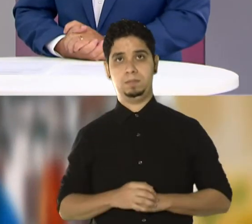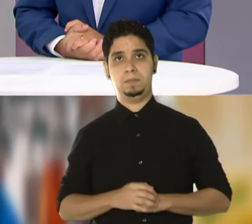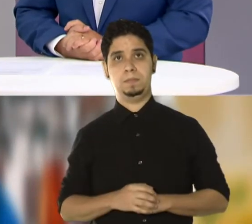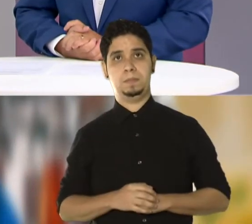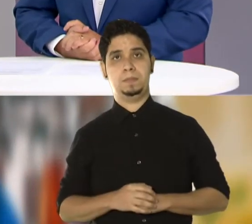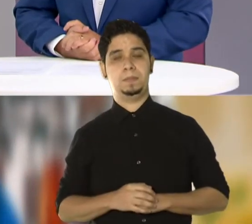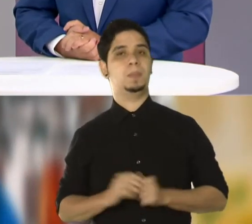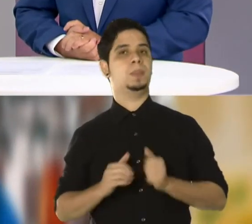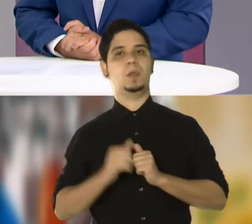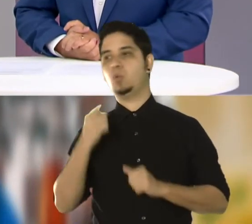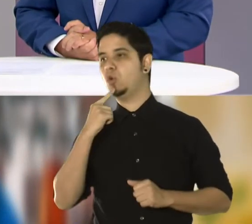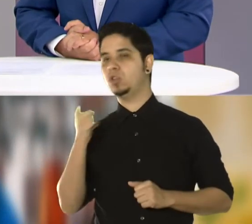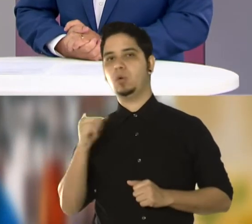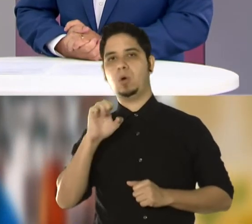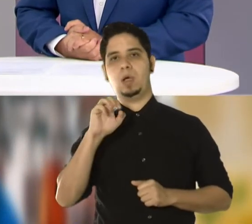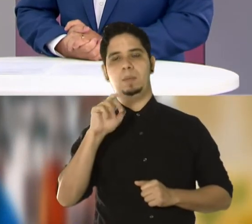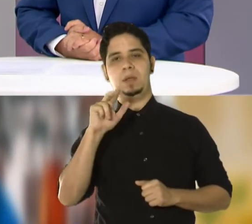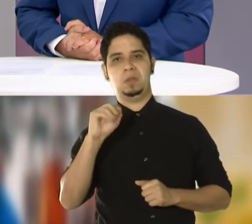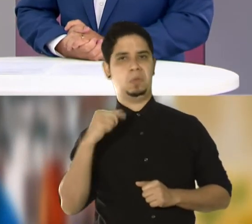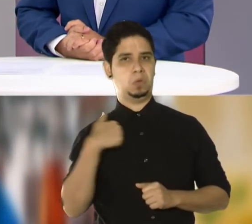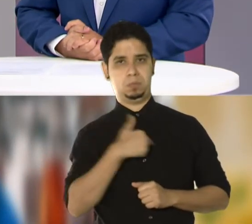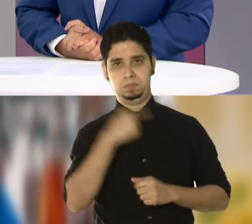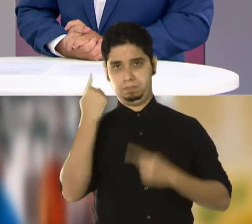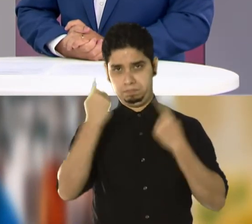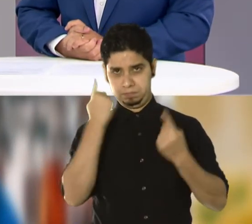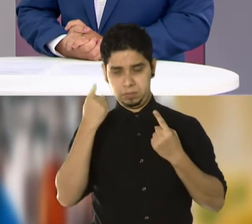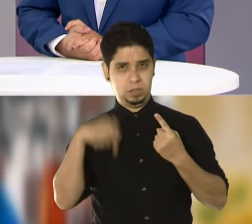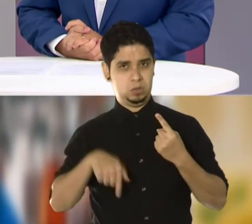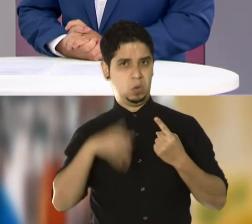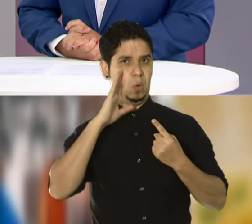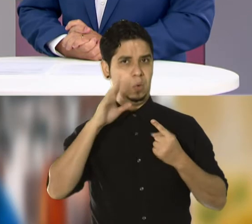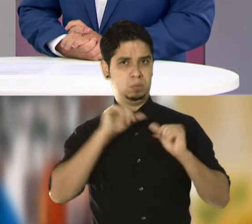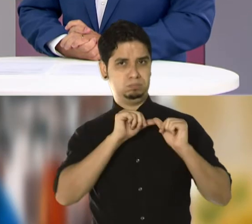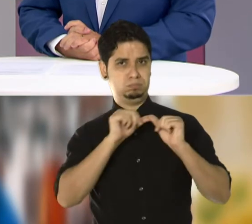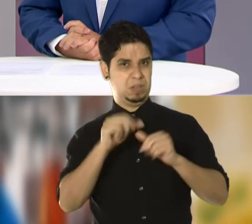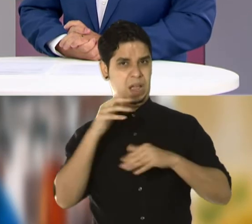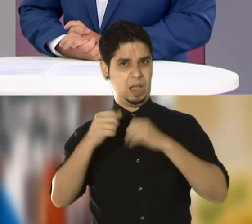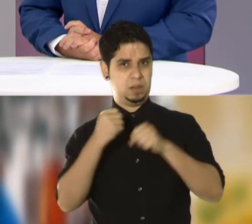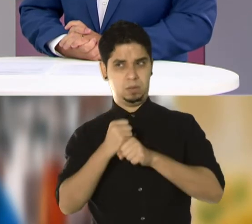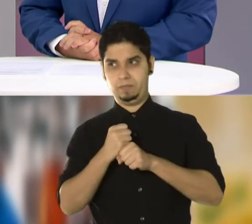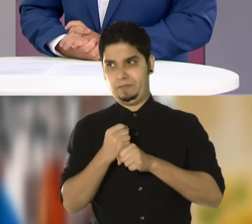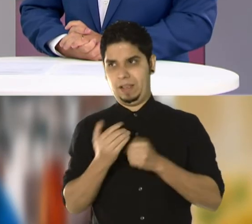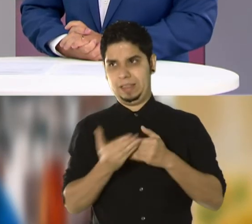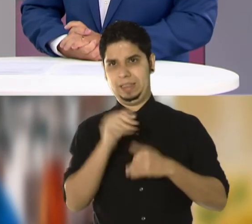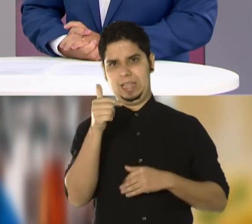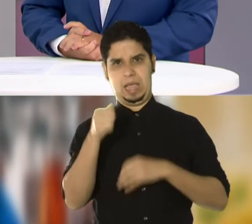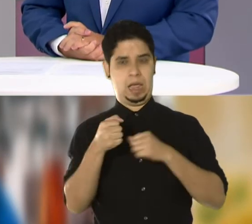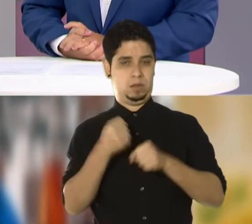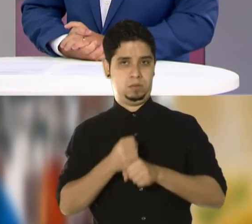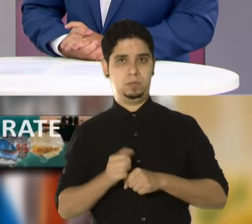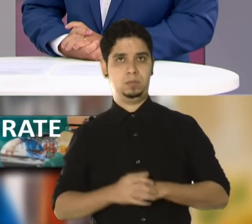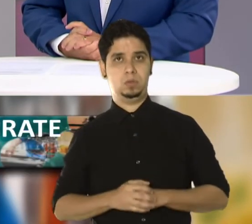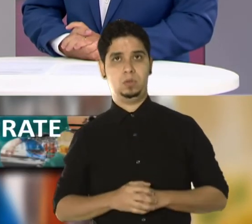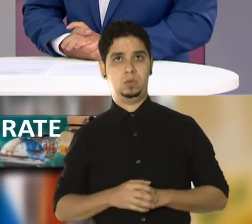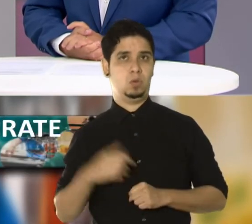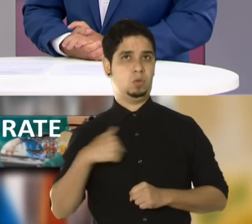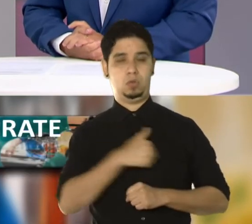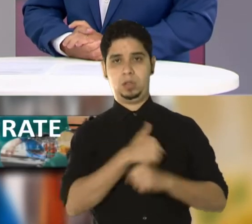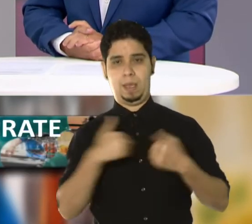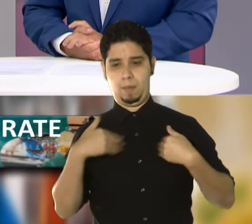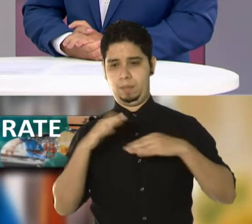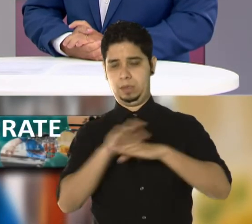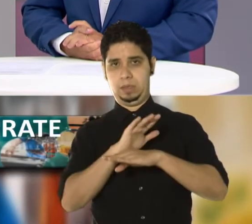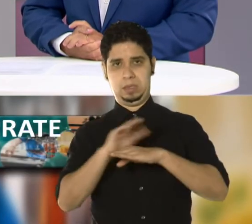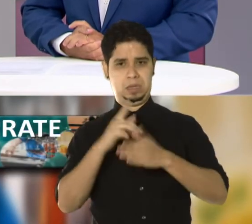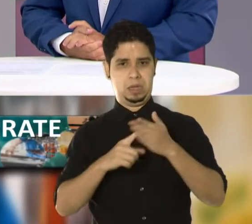muy bien dijo Emilio ahorita, nosotros entendemos que esta reconstrucción va a durar años, por lo menos una década. Nosotros tenemos empleados en nuestra empresa